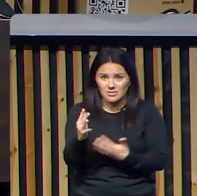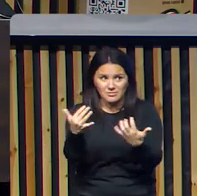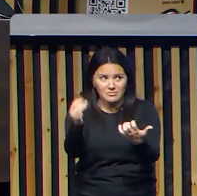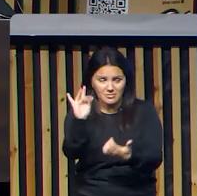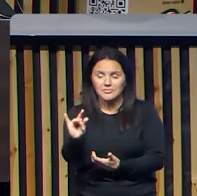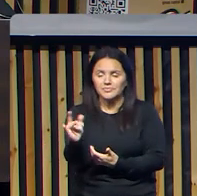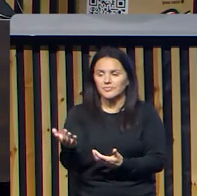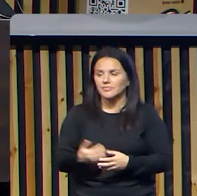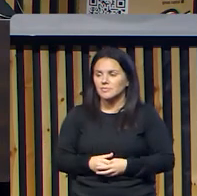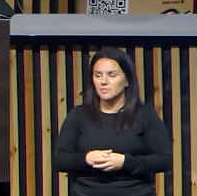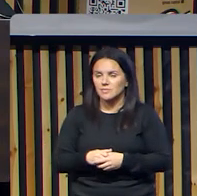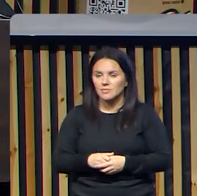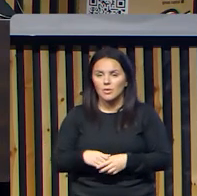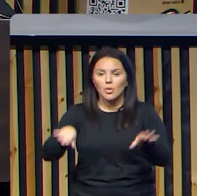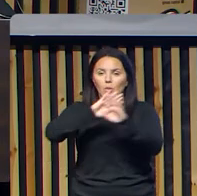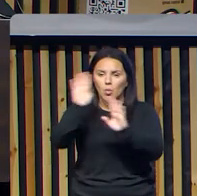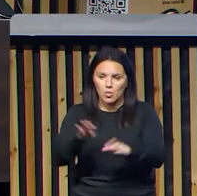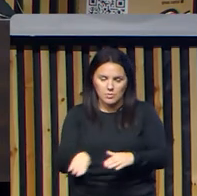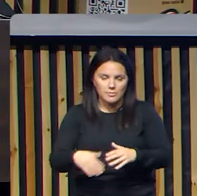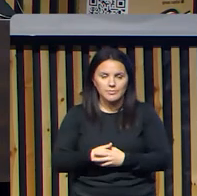vale pues ya última